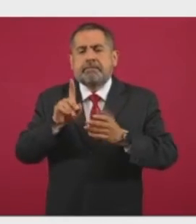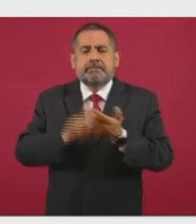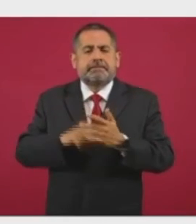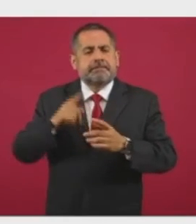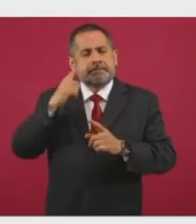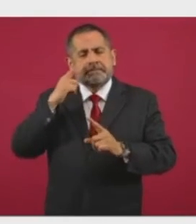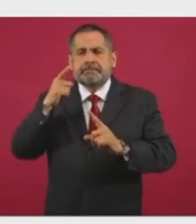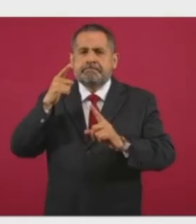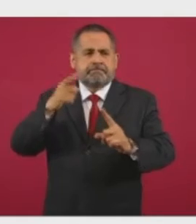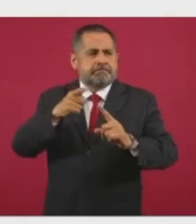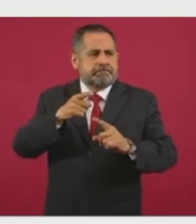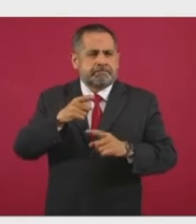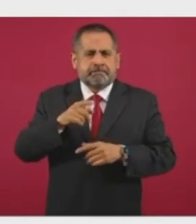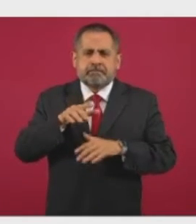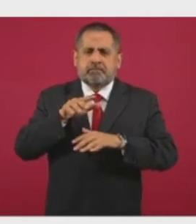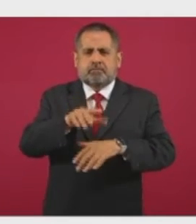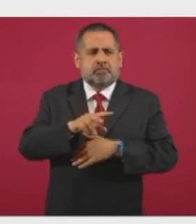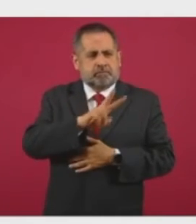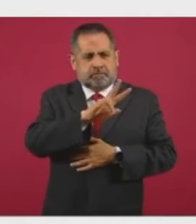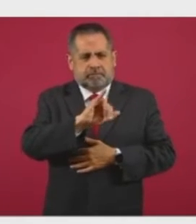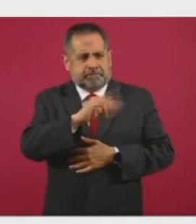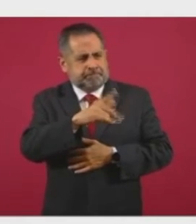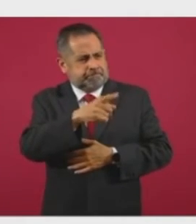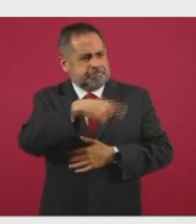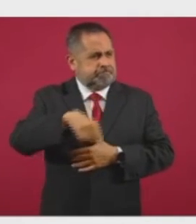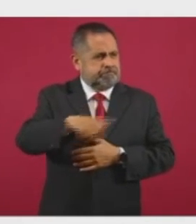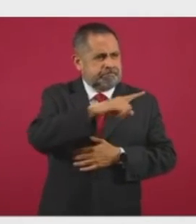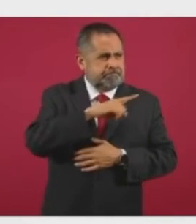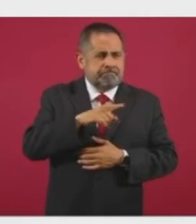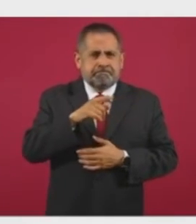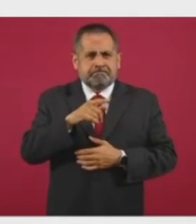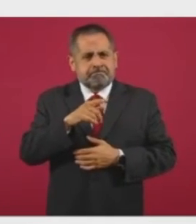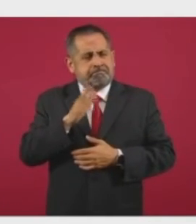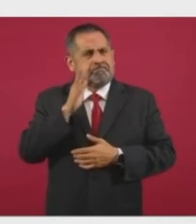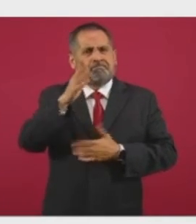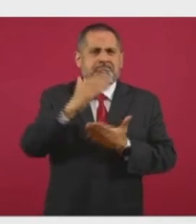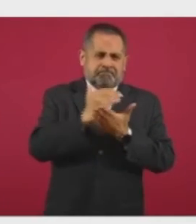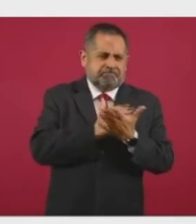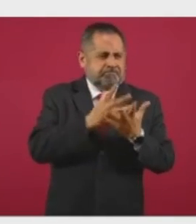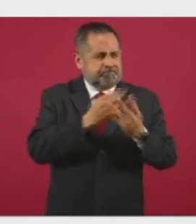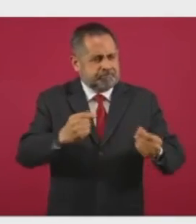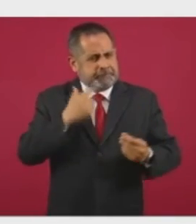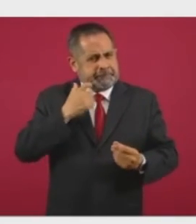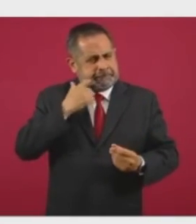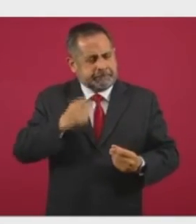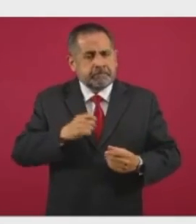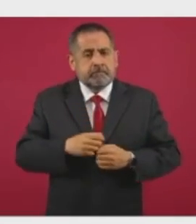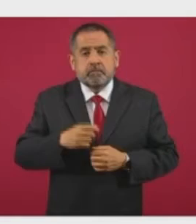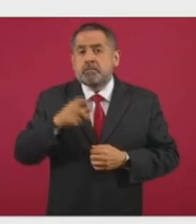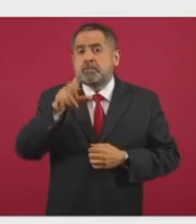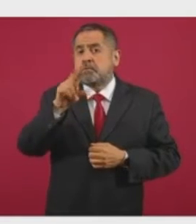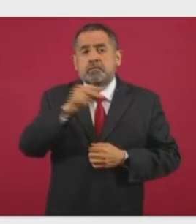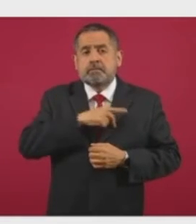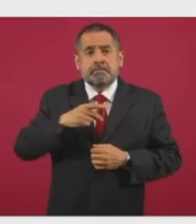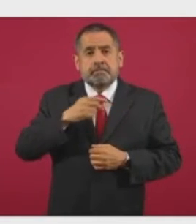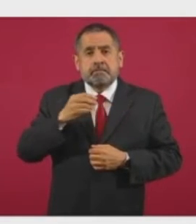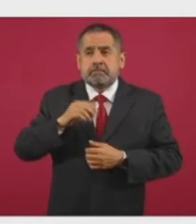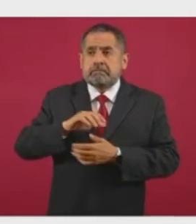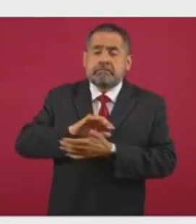lucha contra el VIH, el SIDA, es el elemento de discriminación. De acuerdo